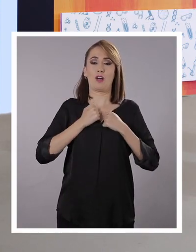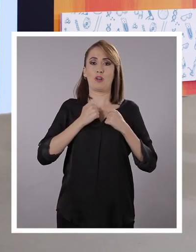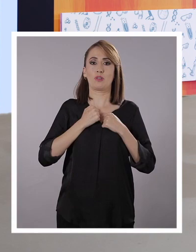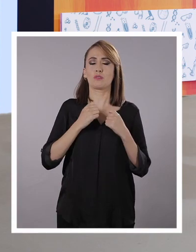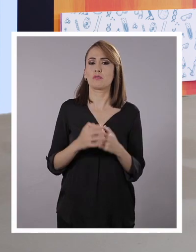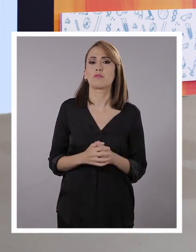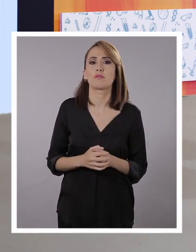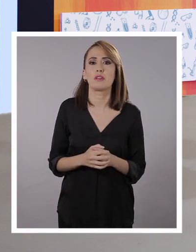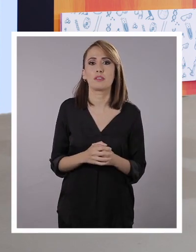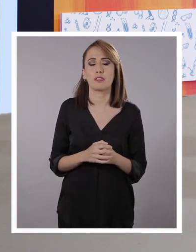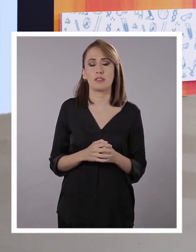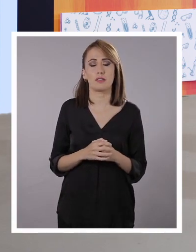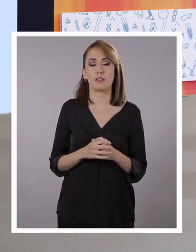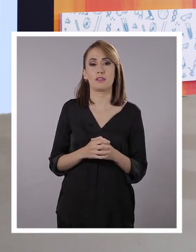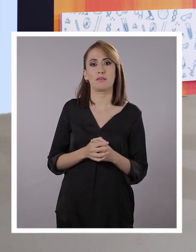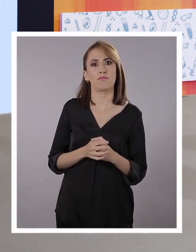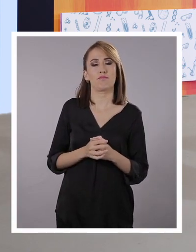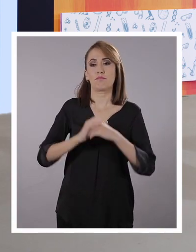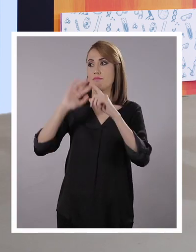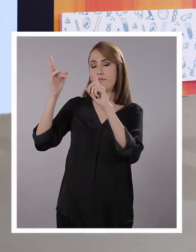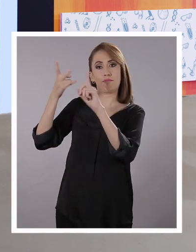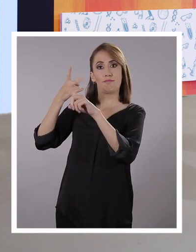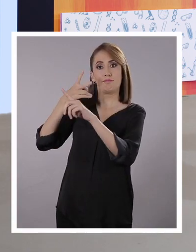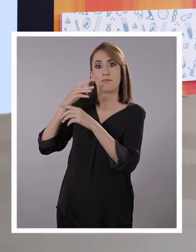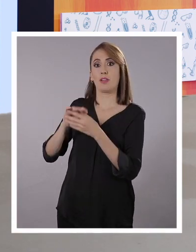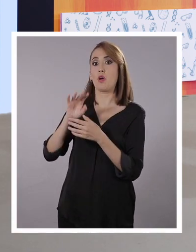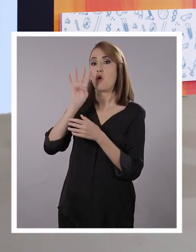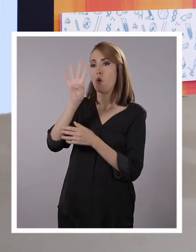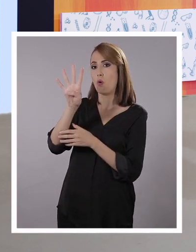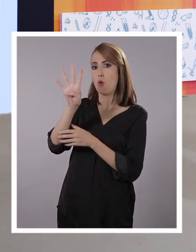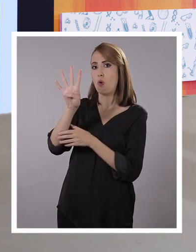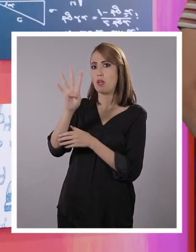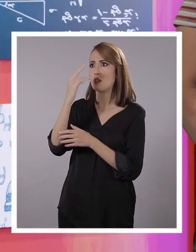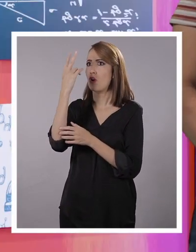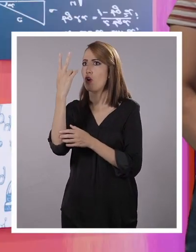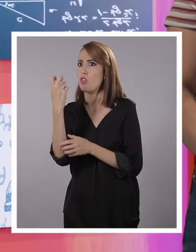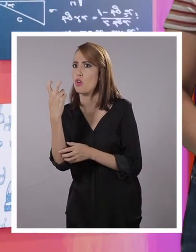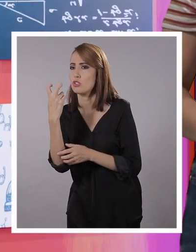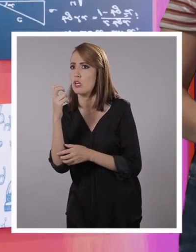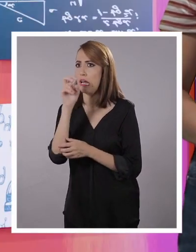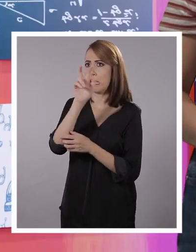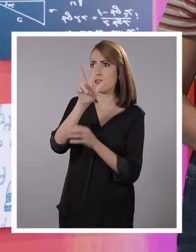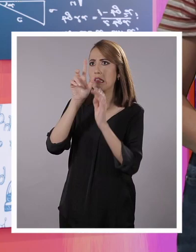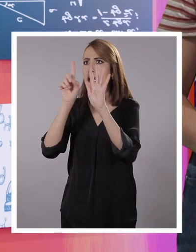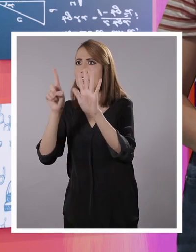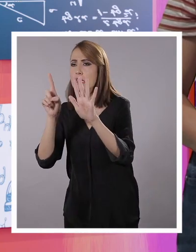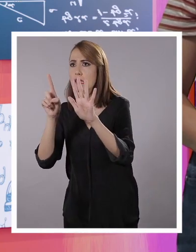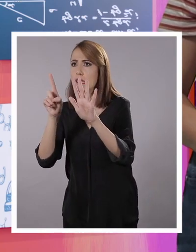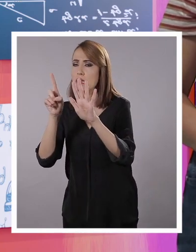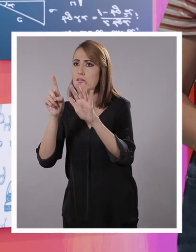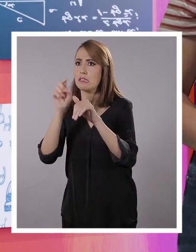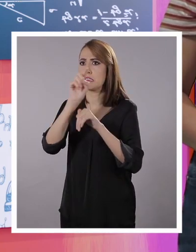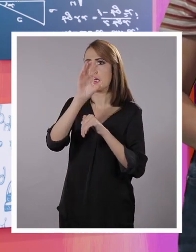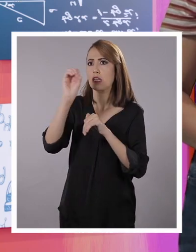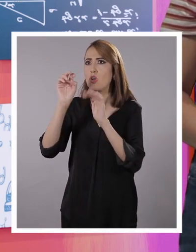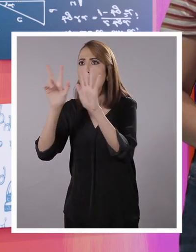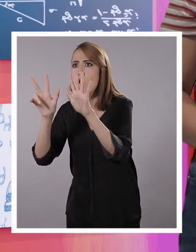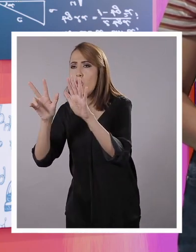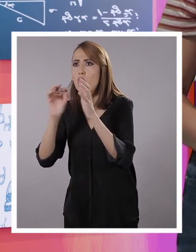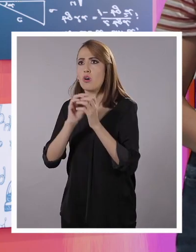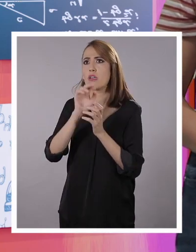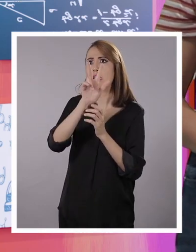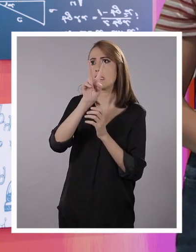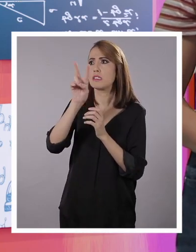autocuidado. Excelente. Bien, ¿lista para la segunda? Sí. 4, 12, 36,